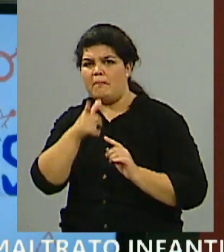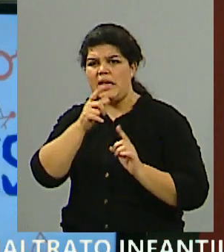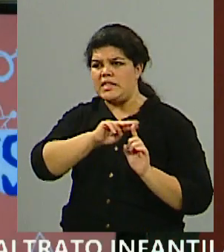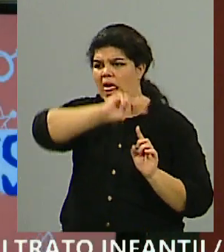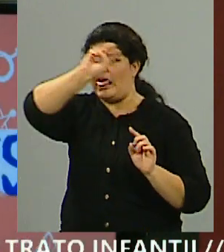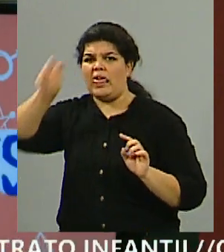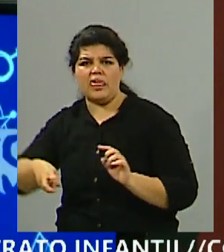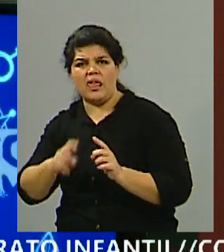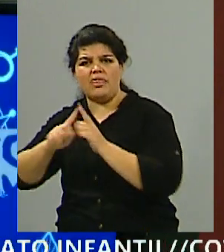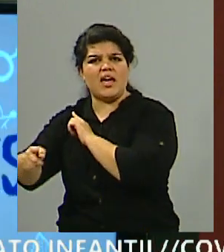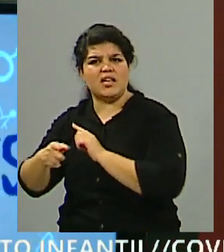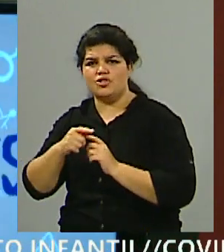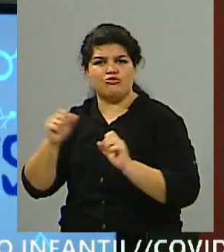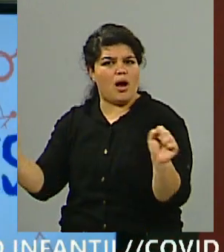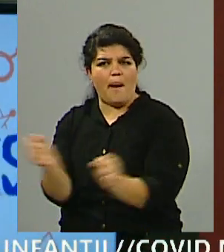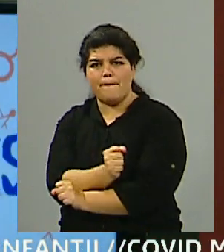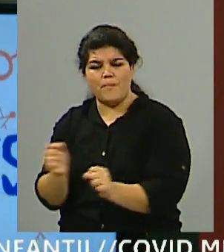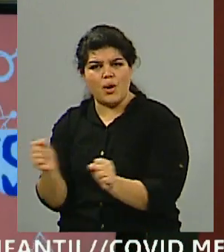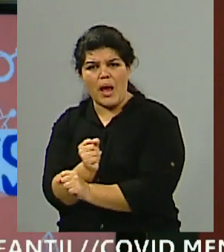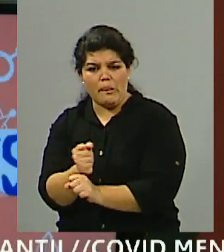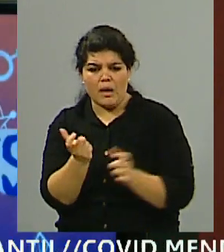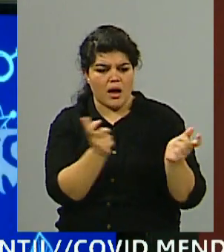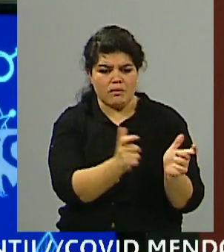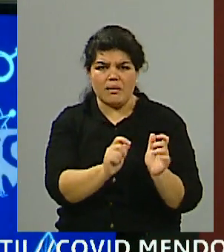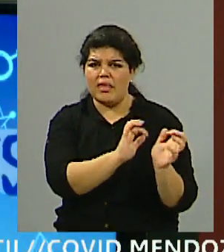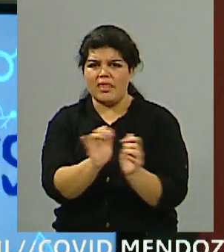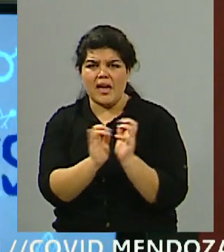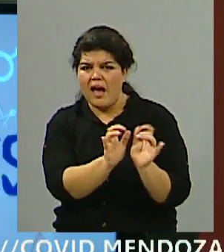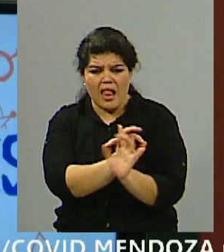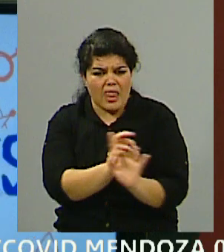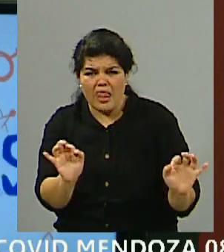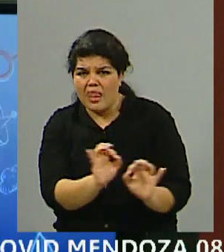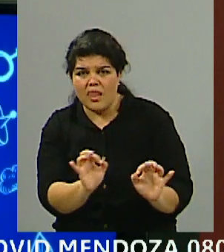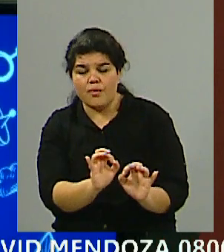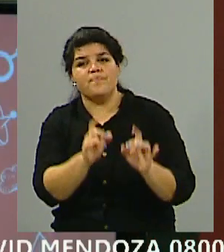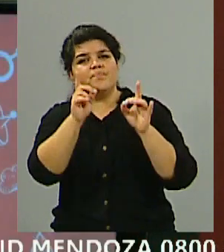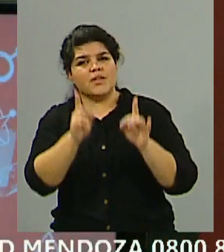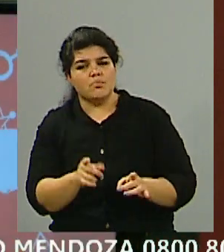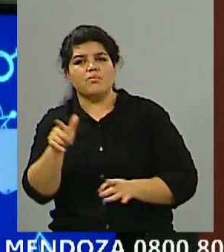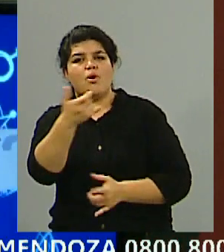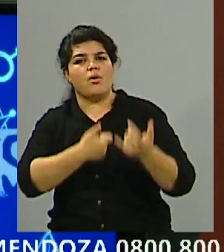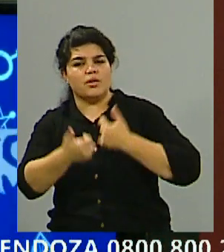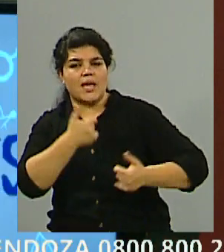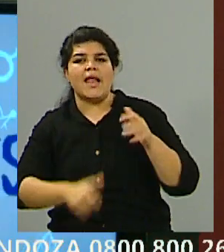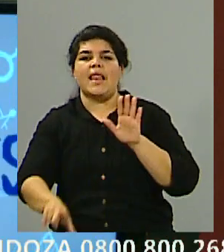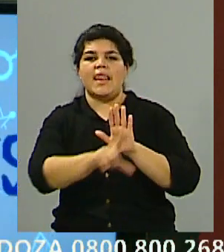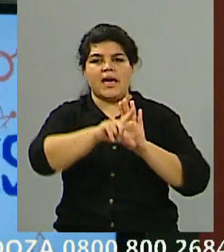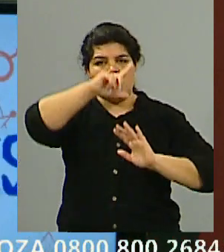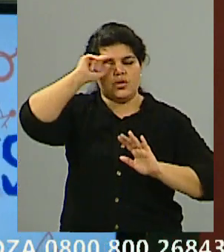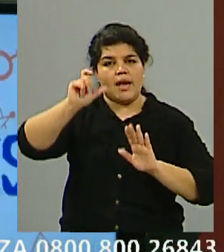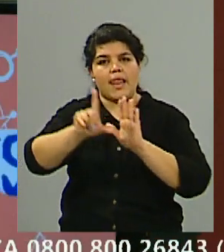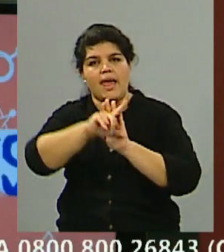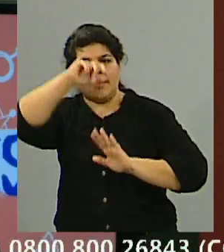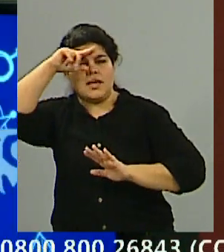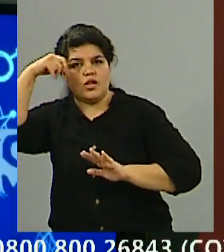que está estipulado por la Constitución Nacional y por leyes nacionales e internacionales, pero también